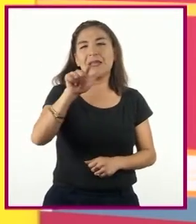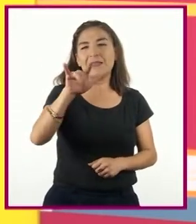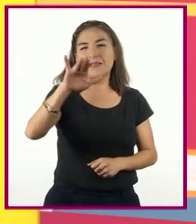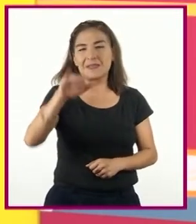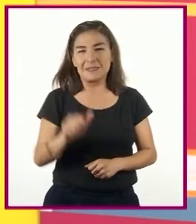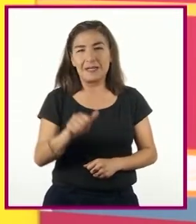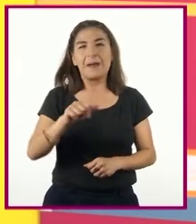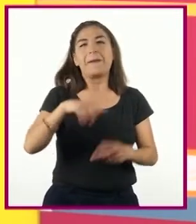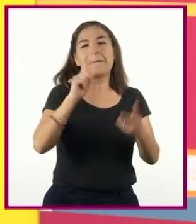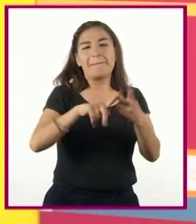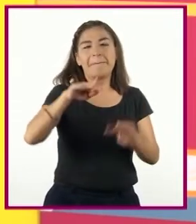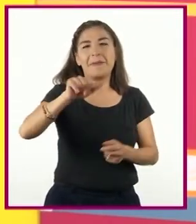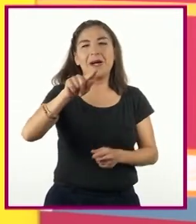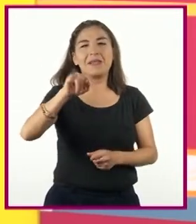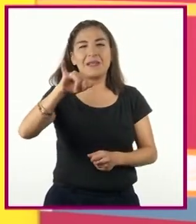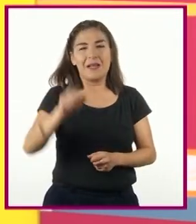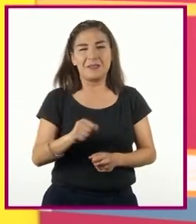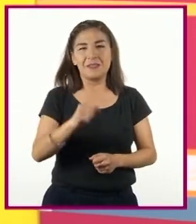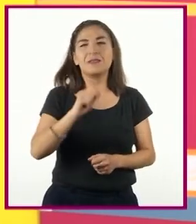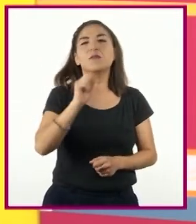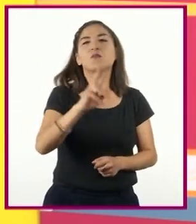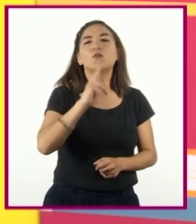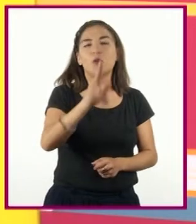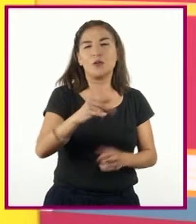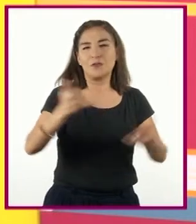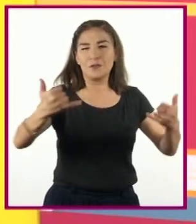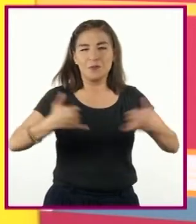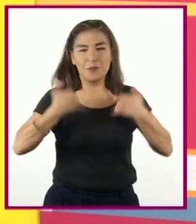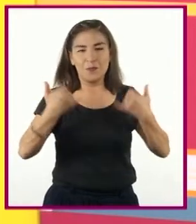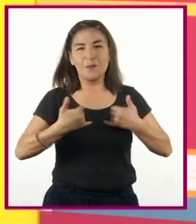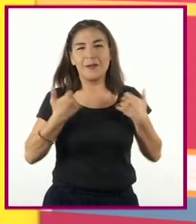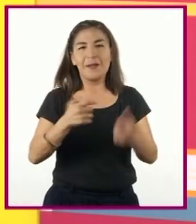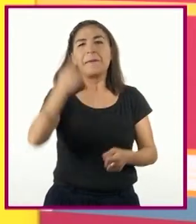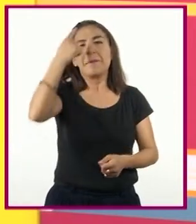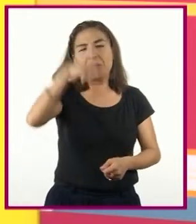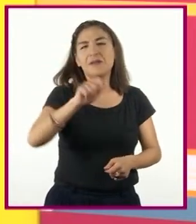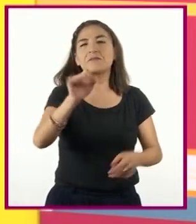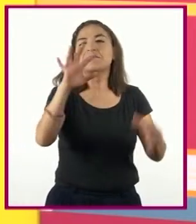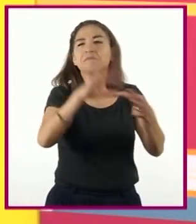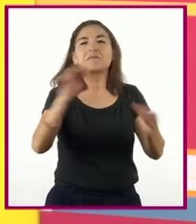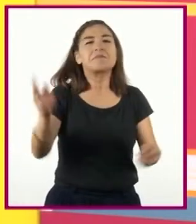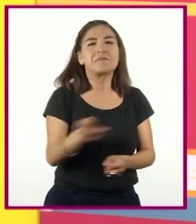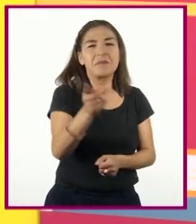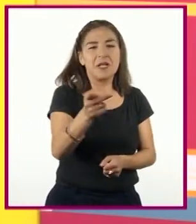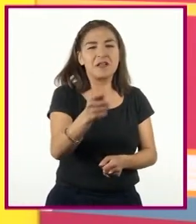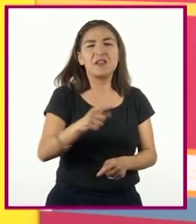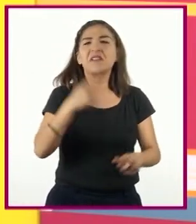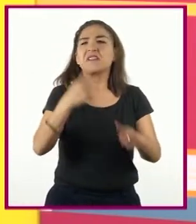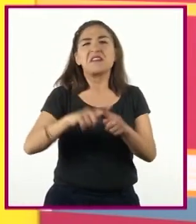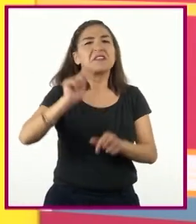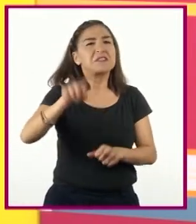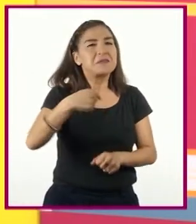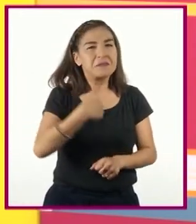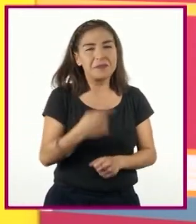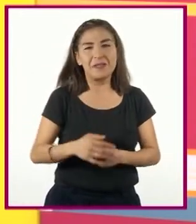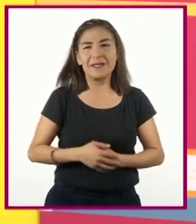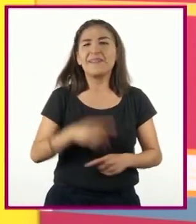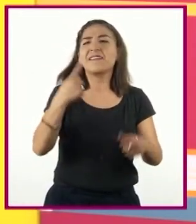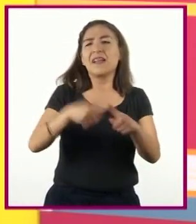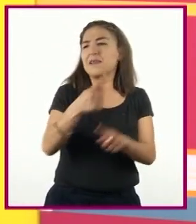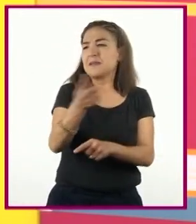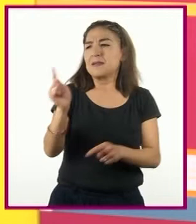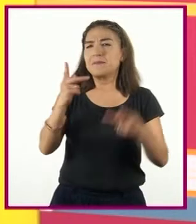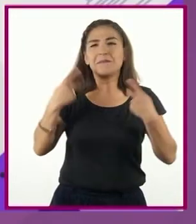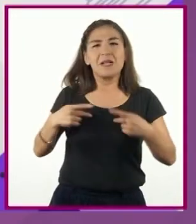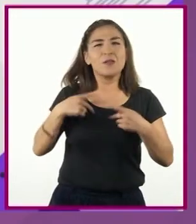Matías a nuestra sección La Voz de la Juventud en relación con las preguntas ¿quién soy? ¿Quiénes influyen en